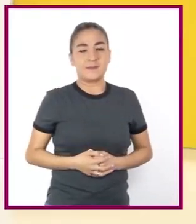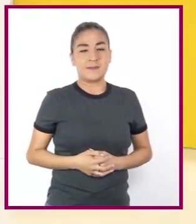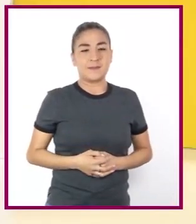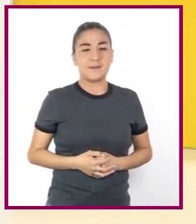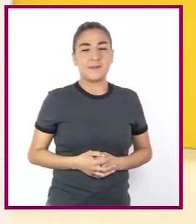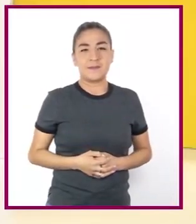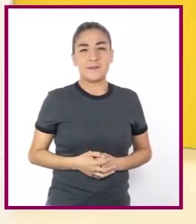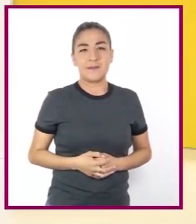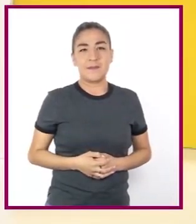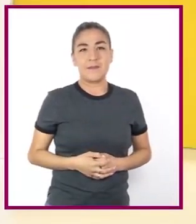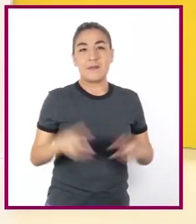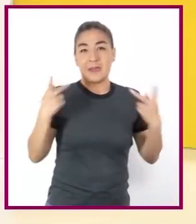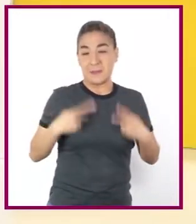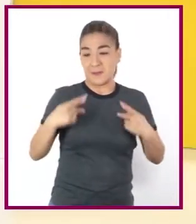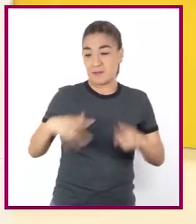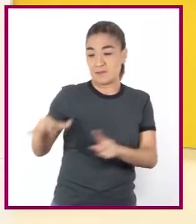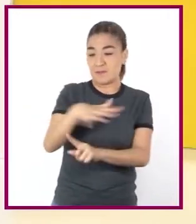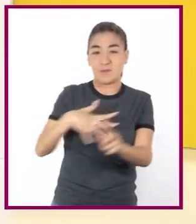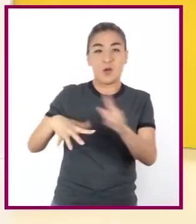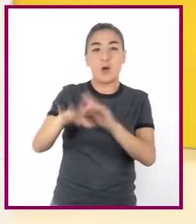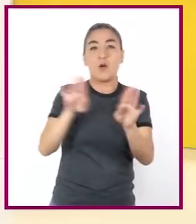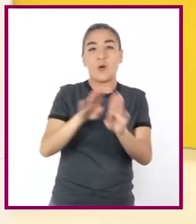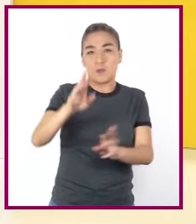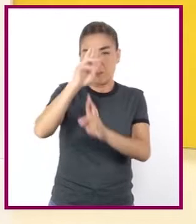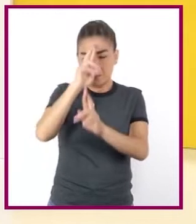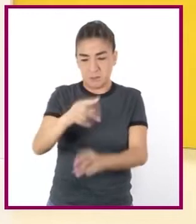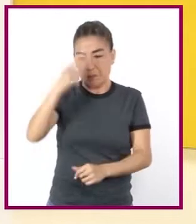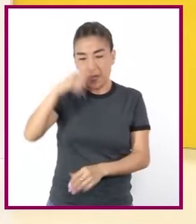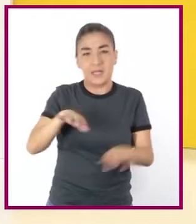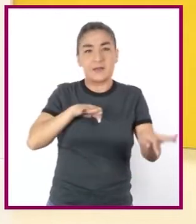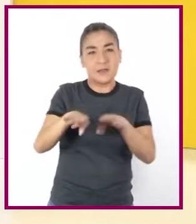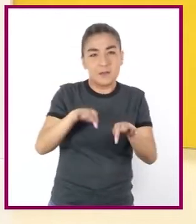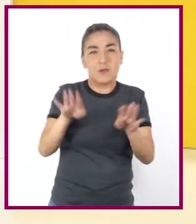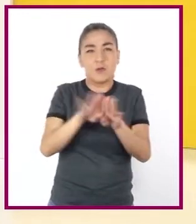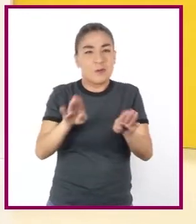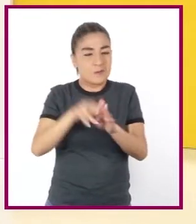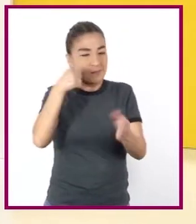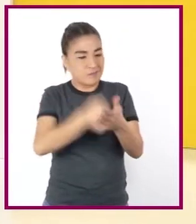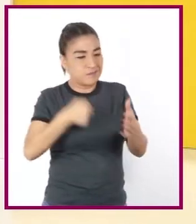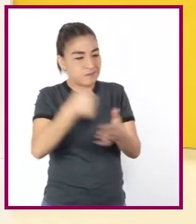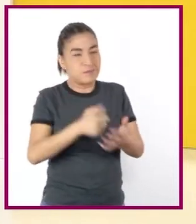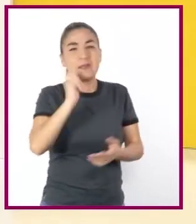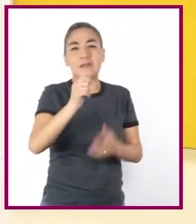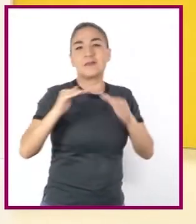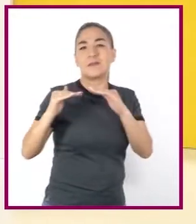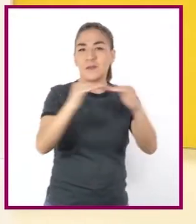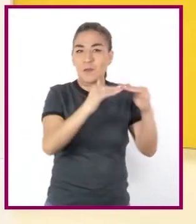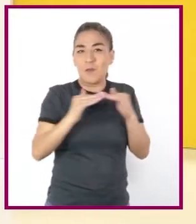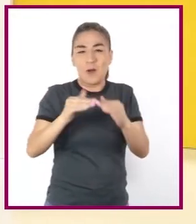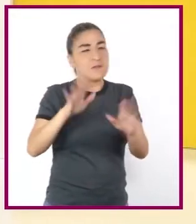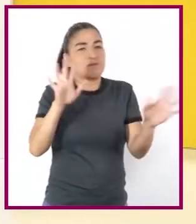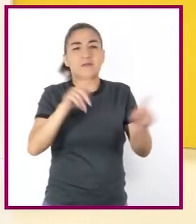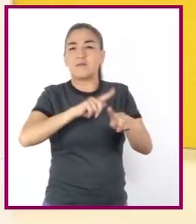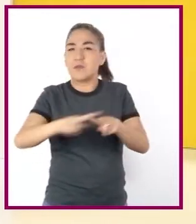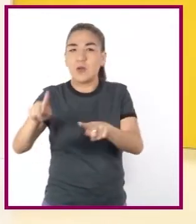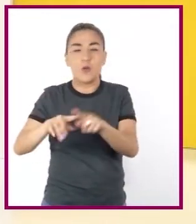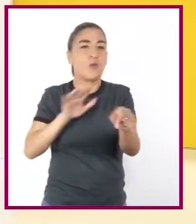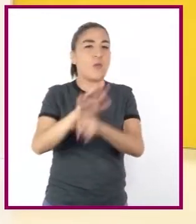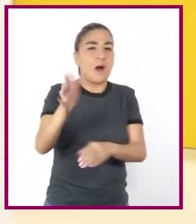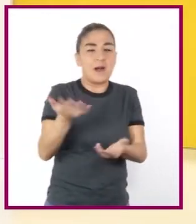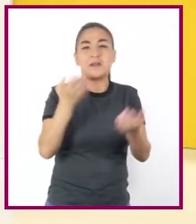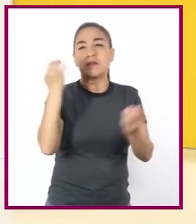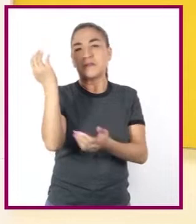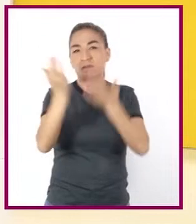Las sociedades que respetan y trabajan para generar condiciones de igualdad en todos sus ámbitos, como el